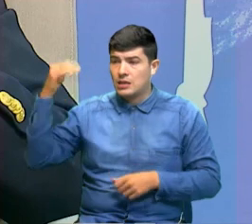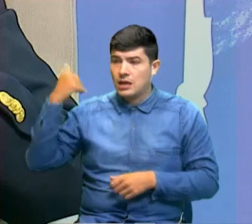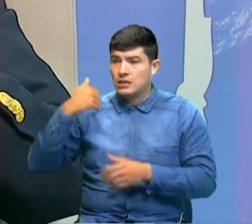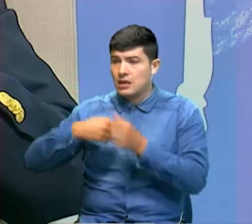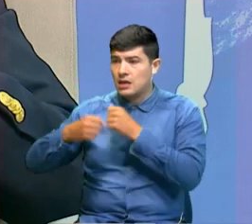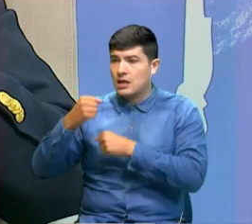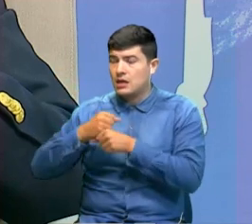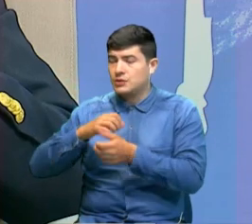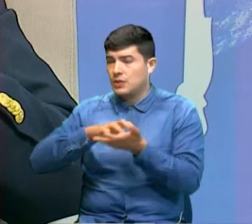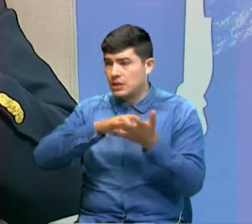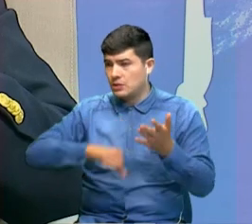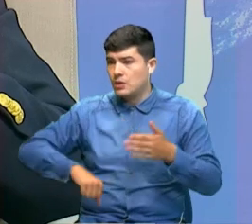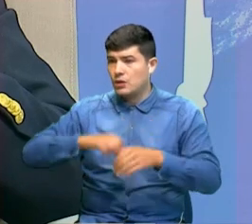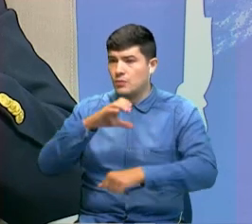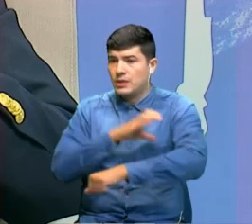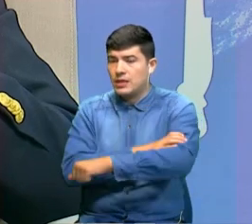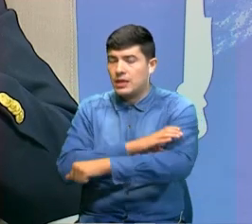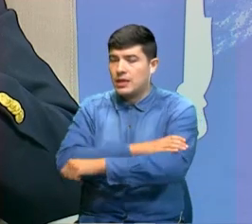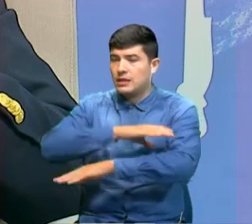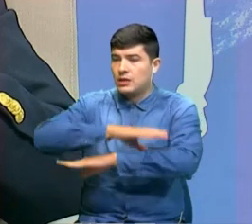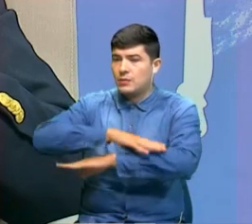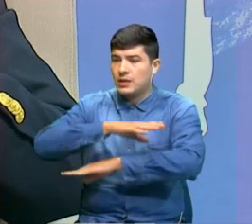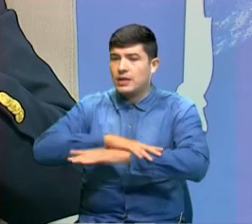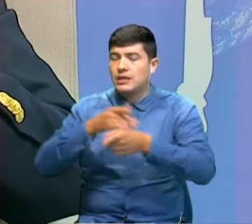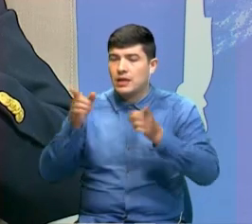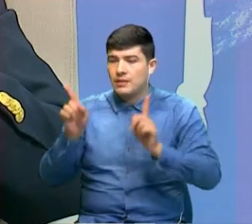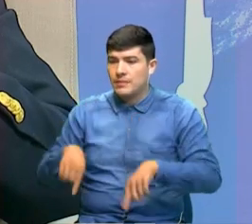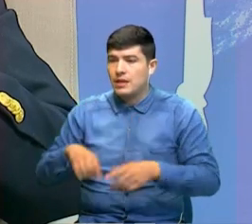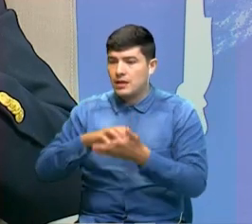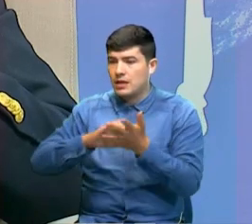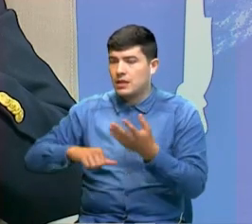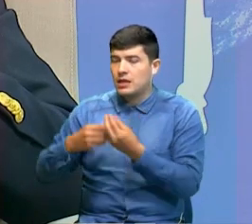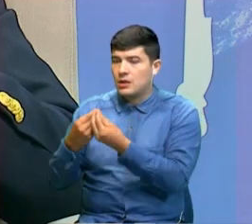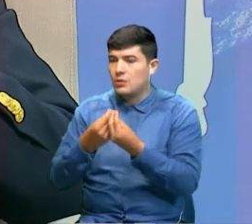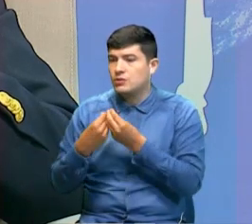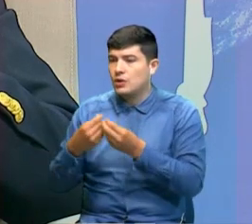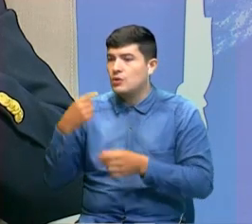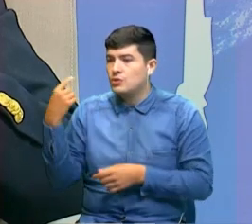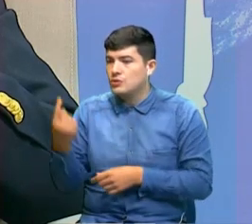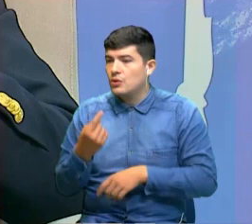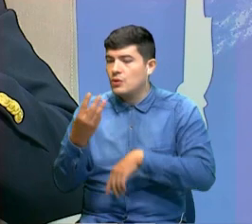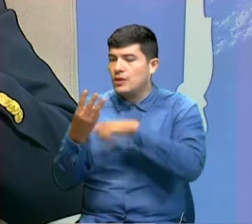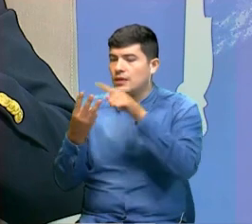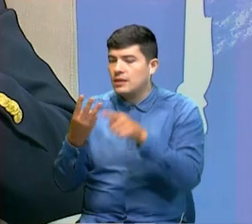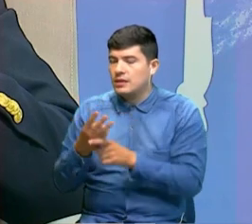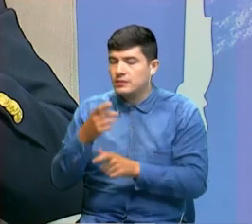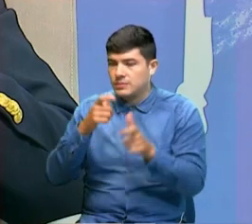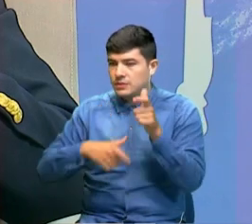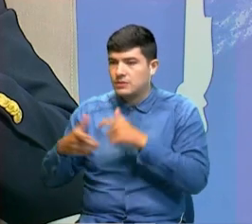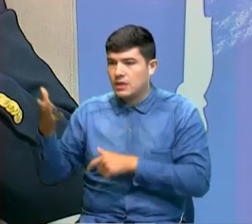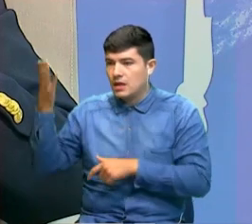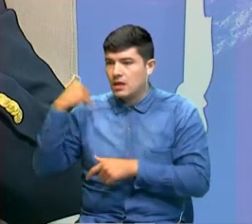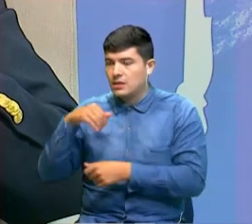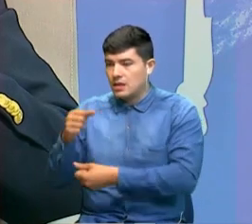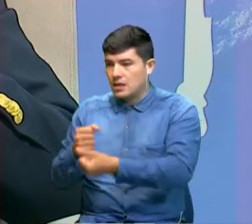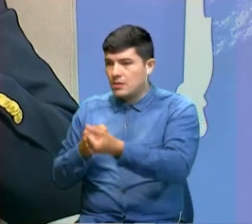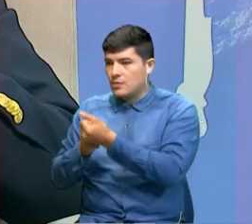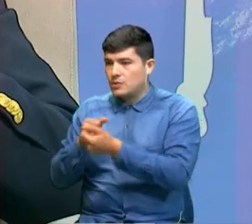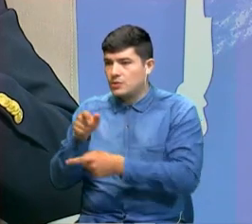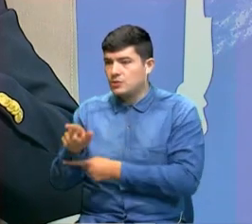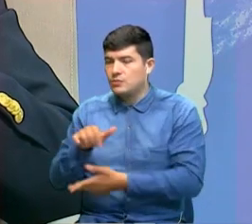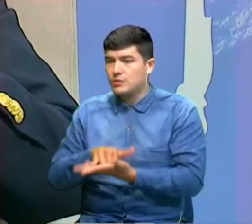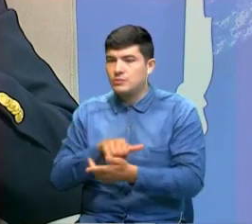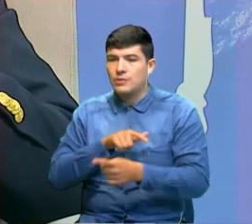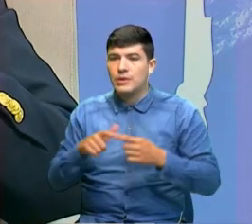comité de convivencia y el consejo lo dejó solo de 3 personas que eran las que estábamos a favor de él?